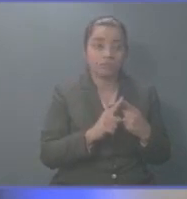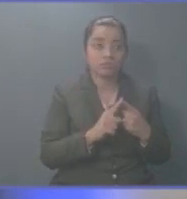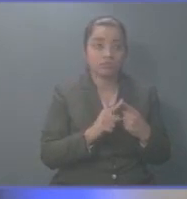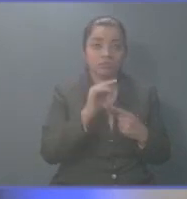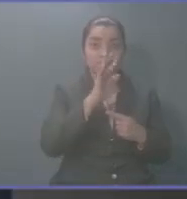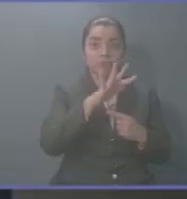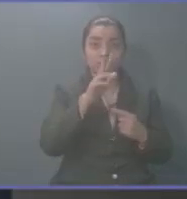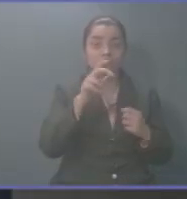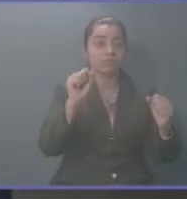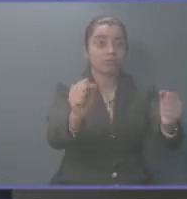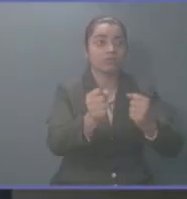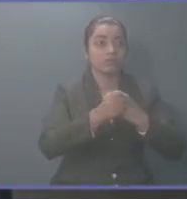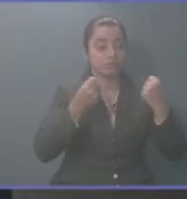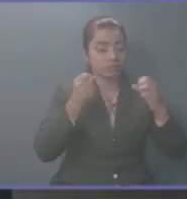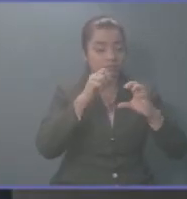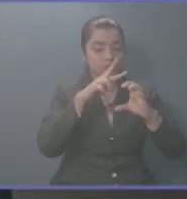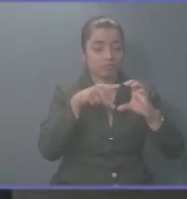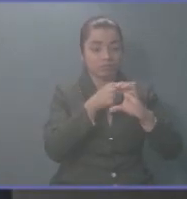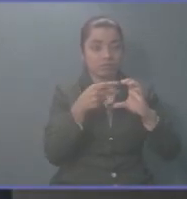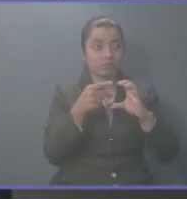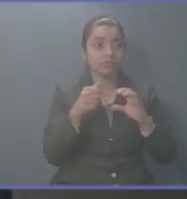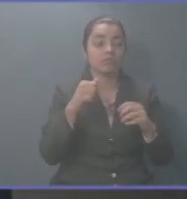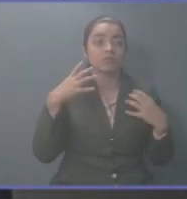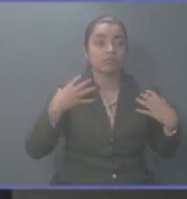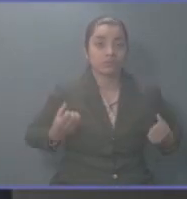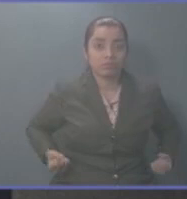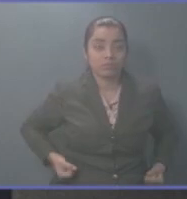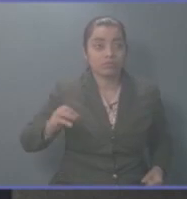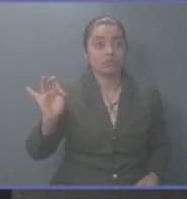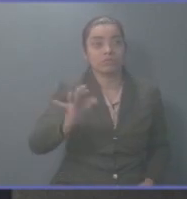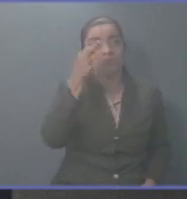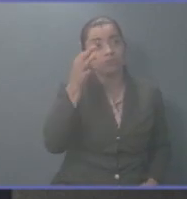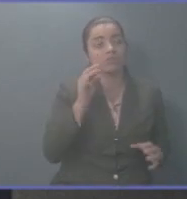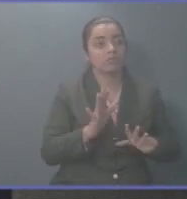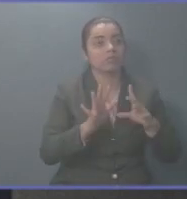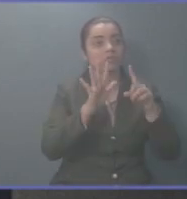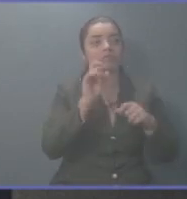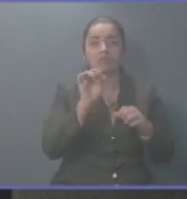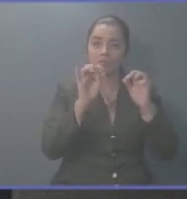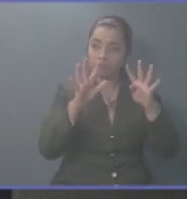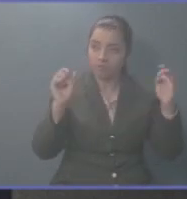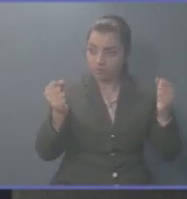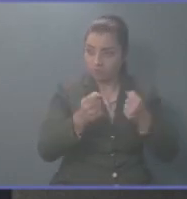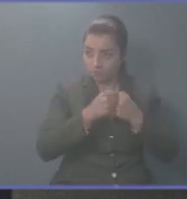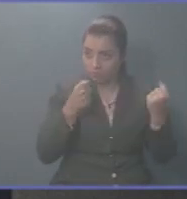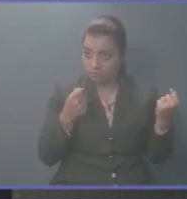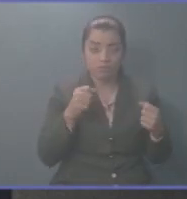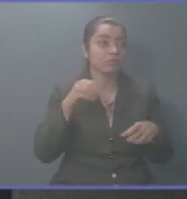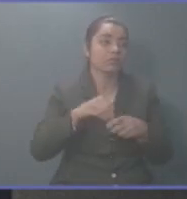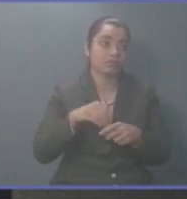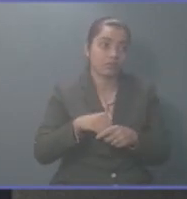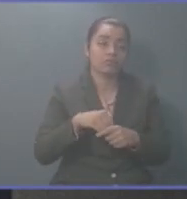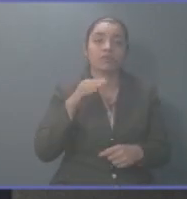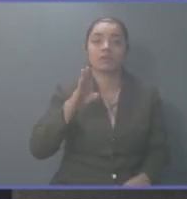de 53 millones de euros con el gobierno de Francia y un préstamo de 16.9 millones con el Banco Centroamericano de